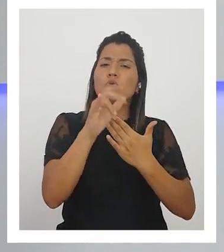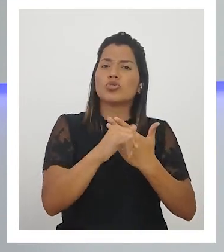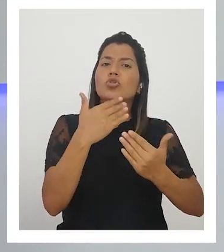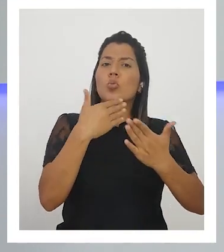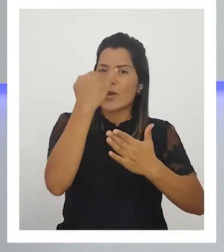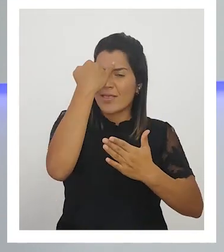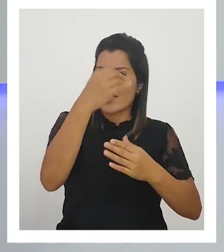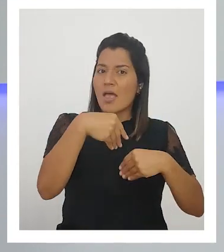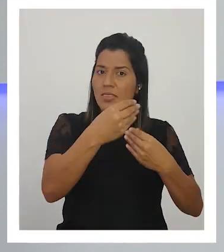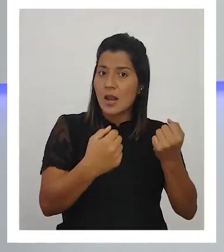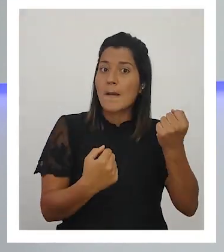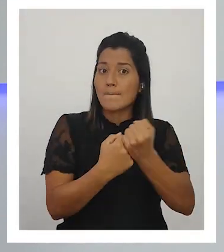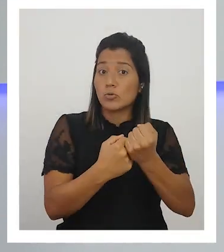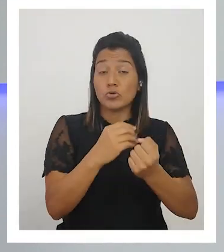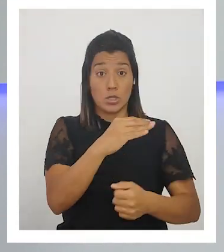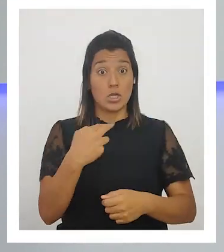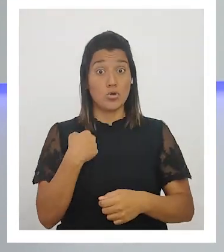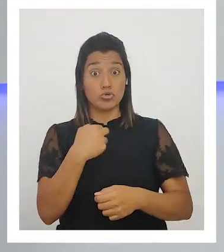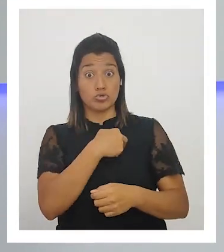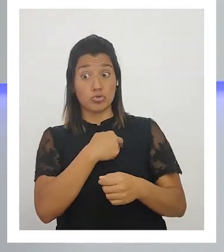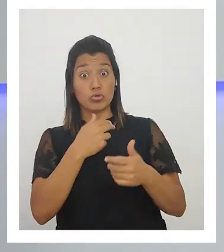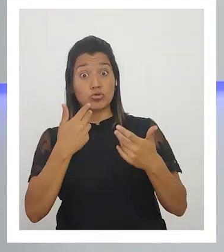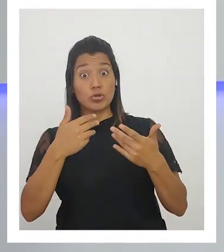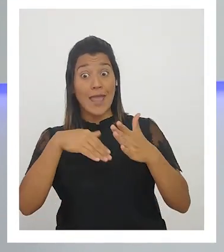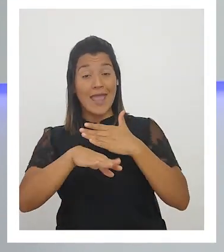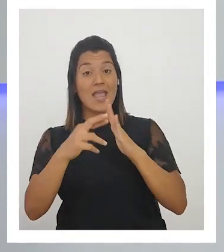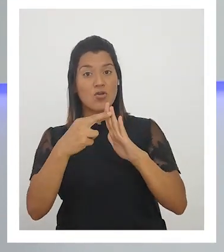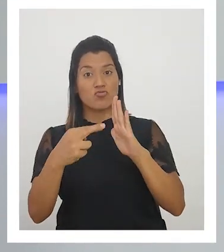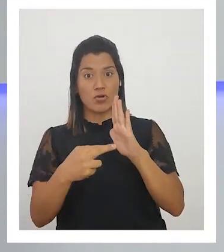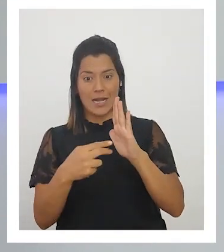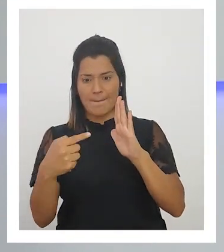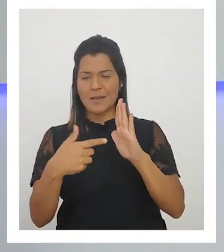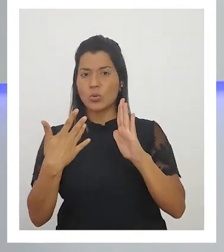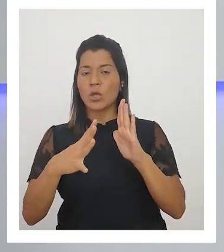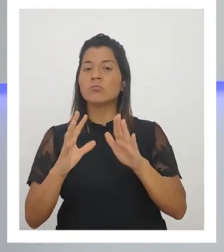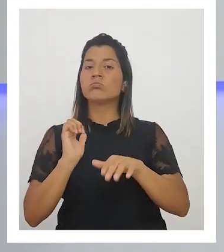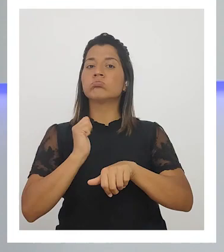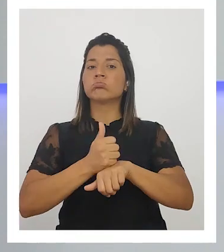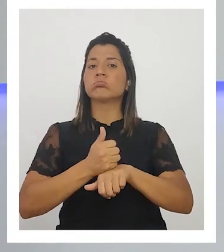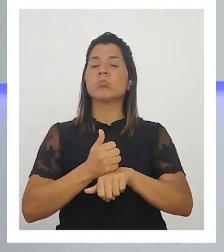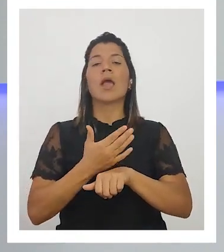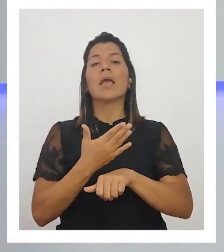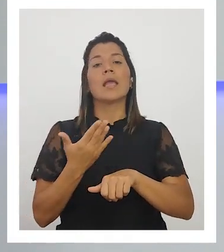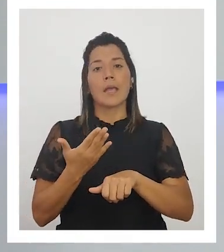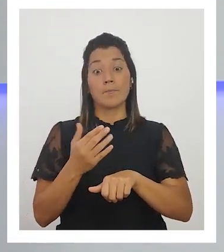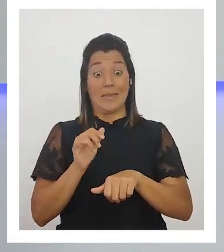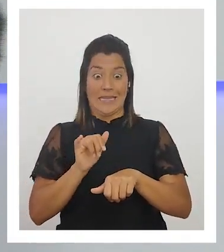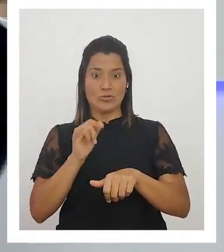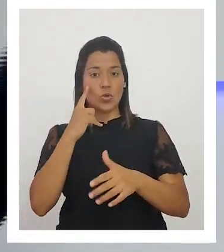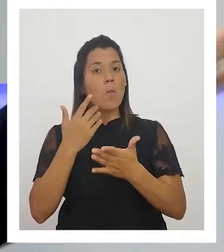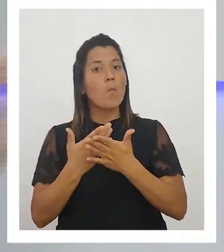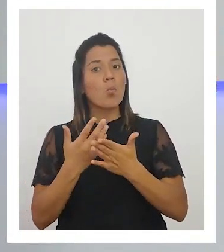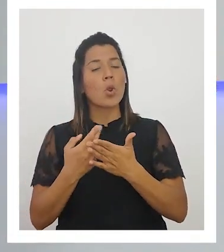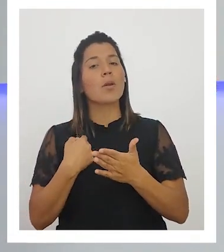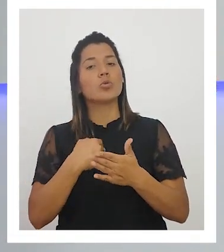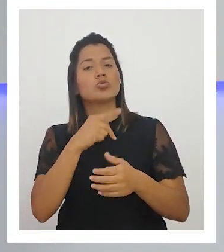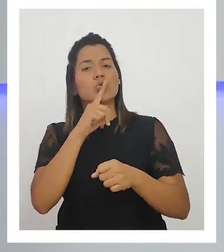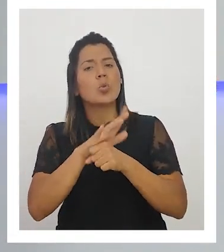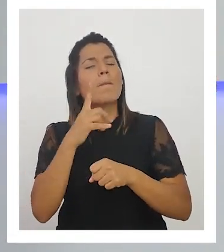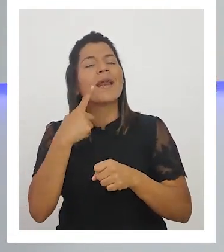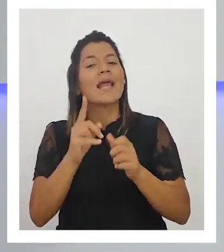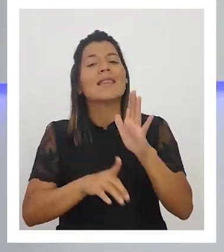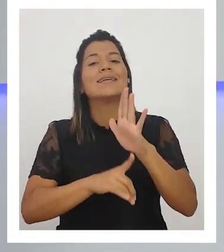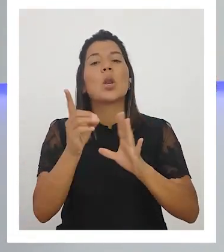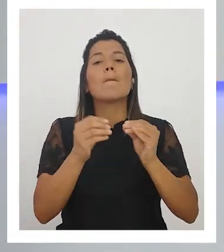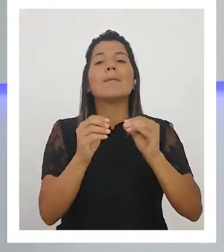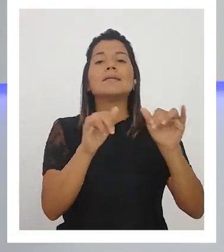Y pusimos una disposición en ese reglamento, prueba de nuestro compromiso, para que el desarrollo sea más homogéneo en todo el